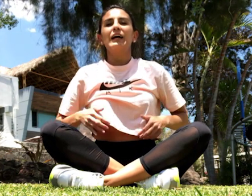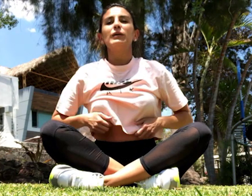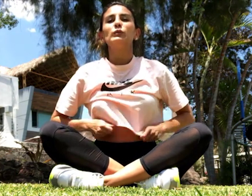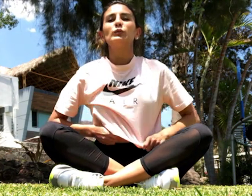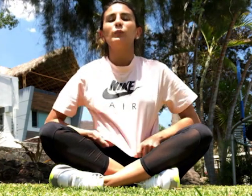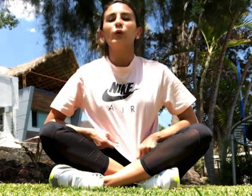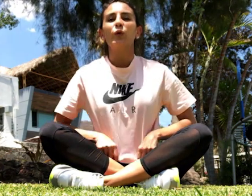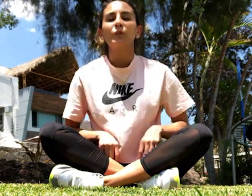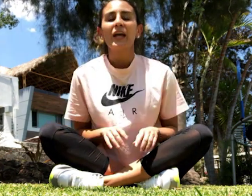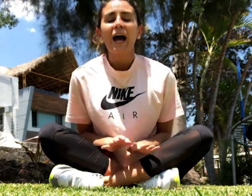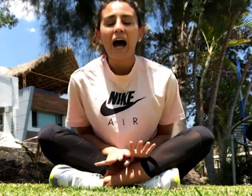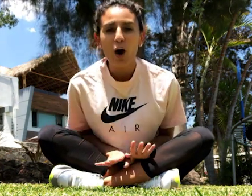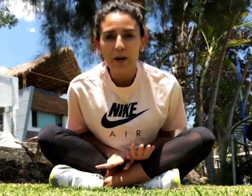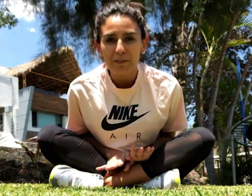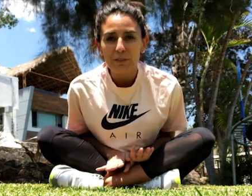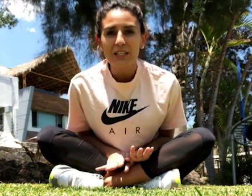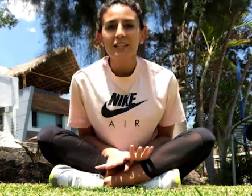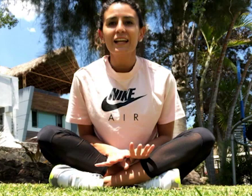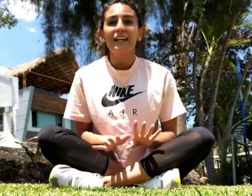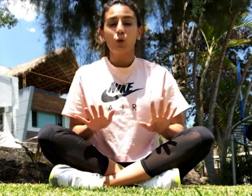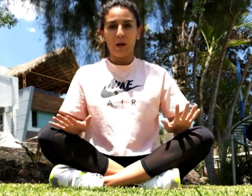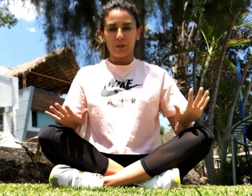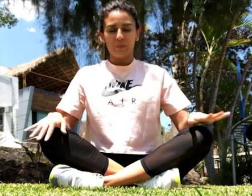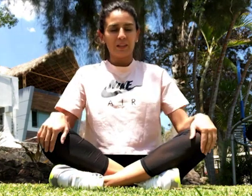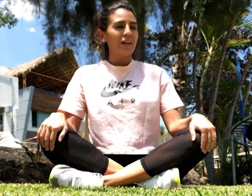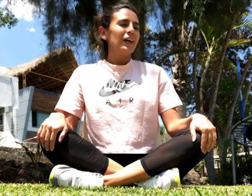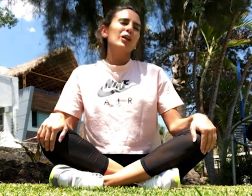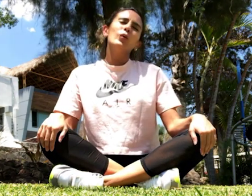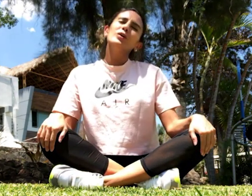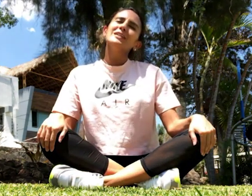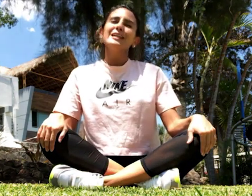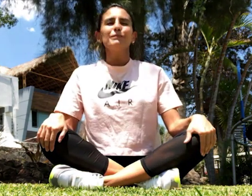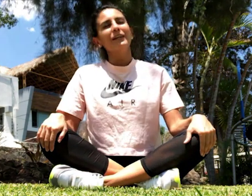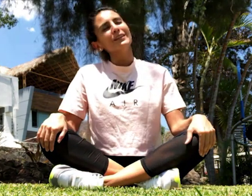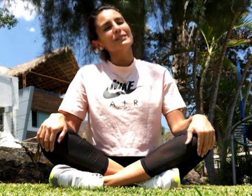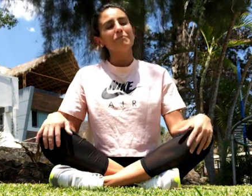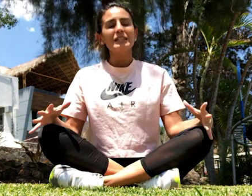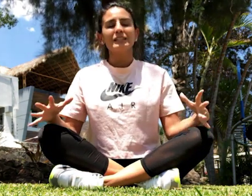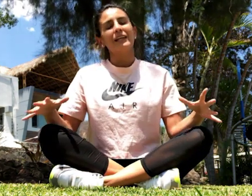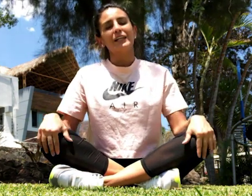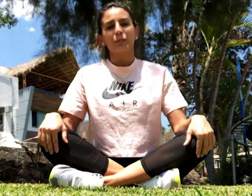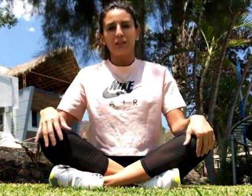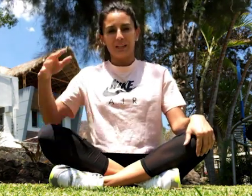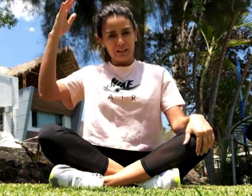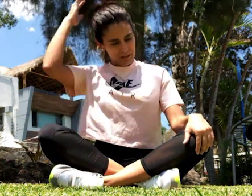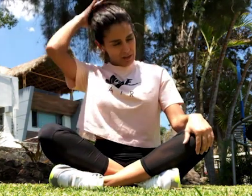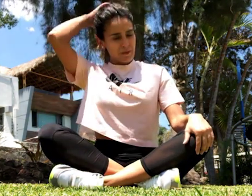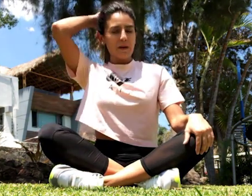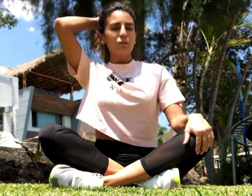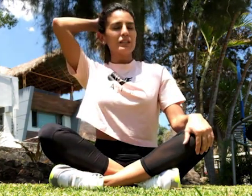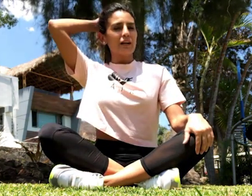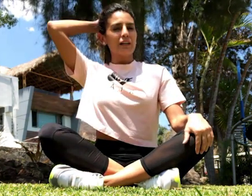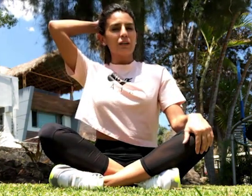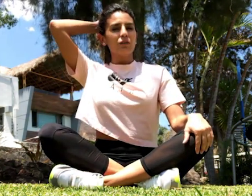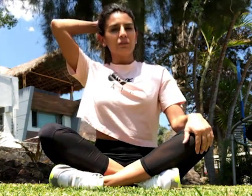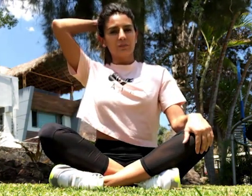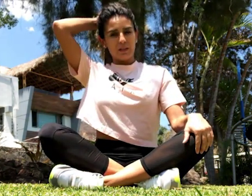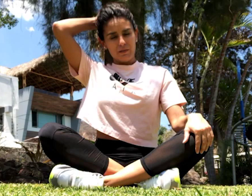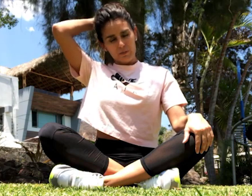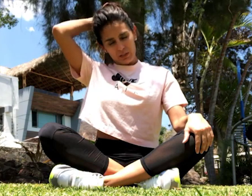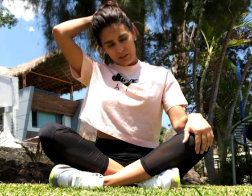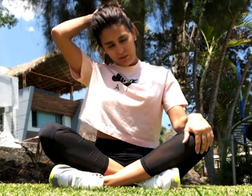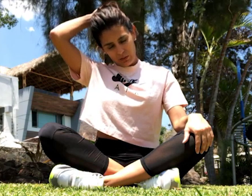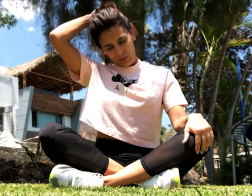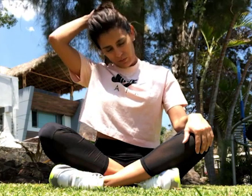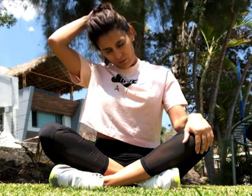Nos relajamos un poco. Ahora vamos a estirar el cuello. El cuello es de las partes más ricas para estirar. Vamos a agarrarlo